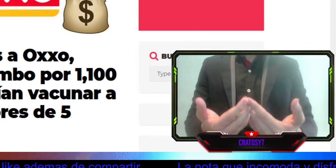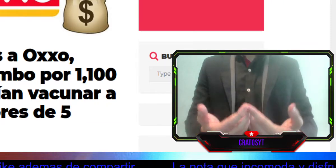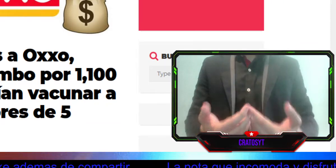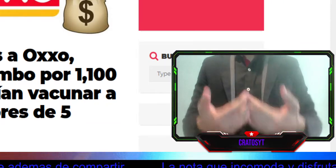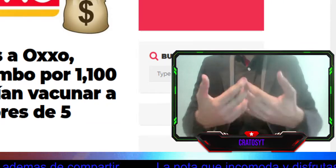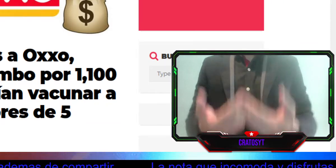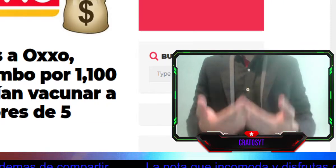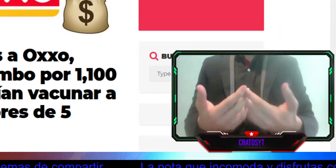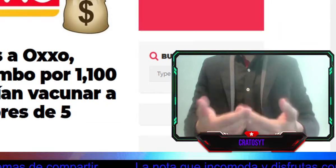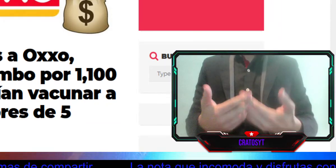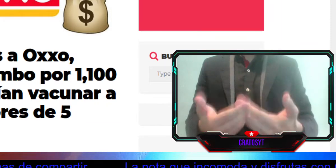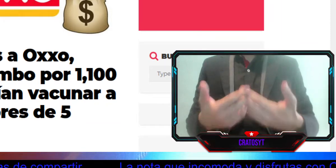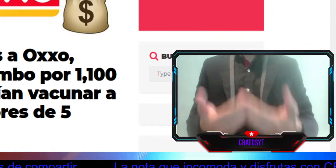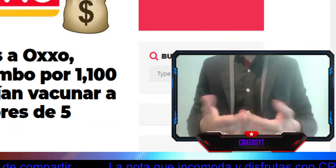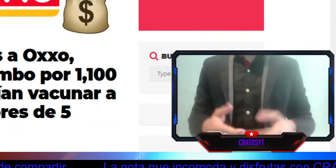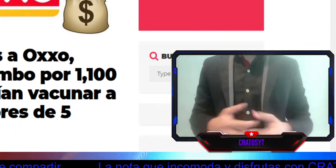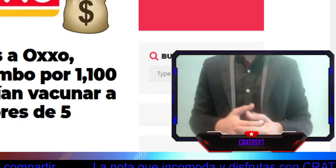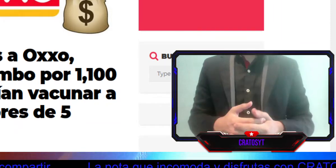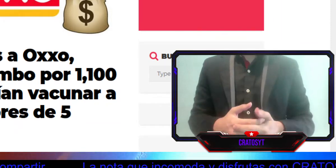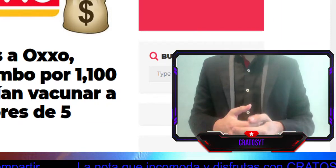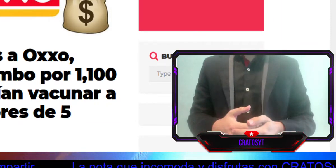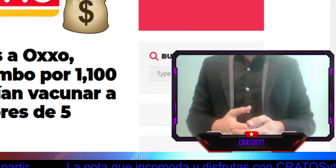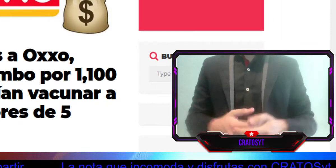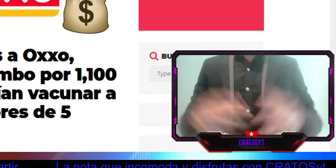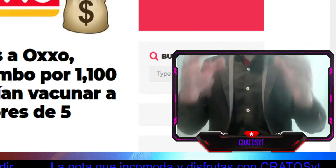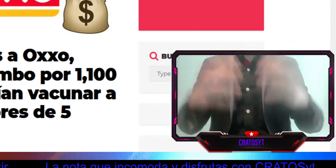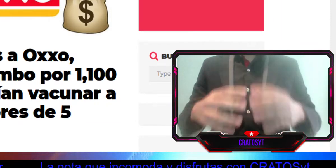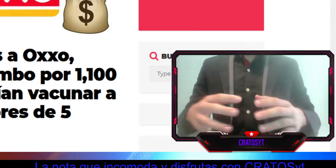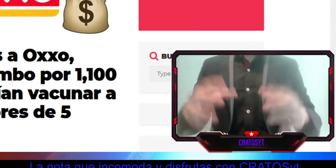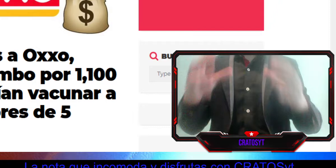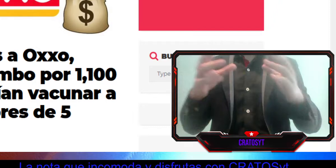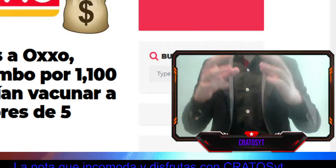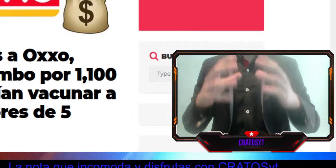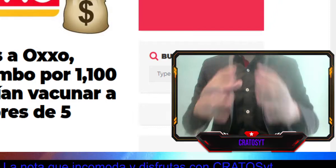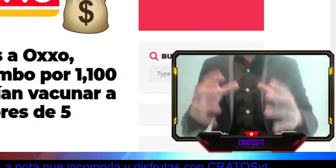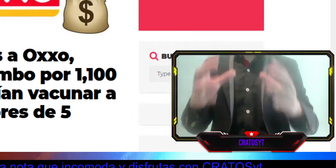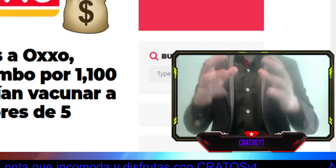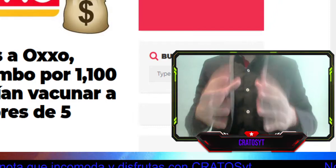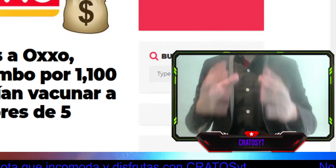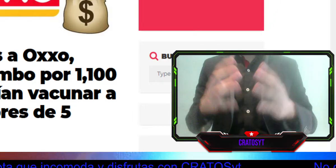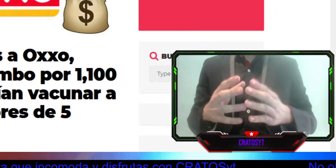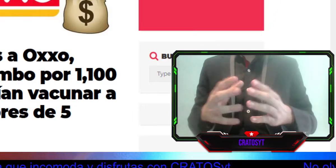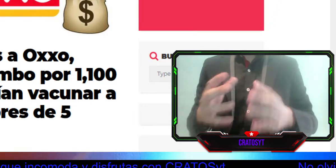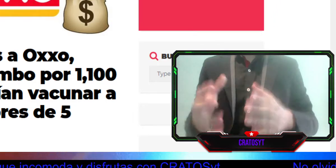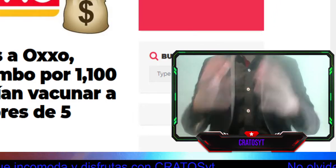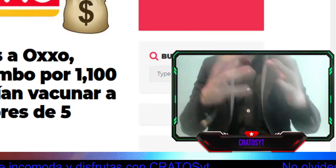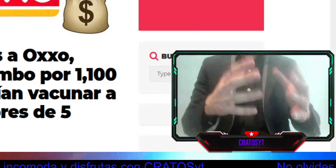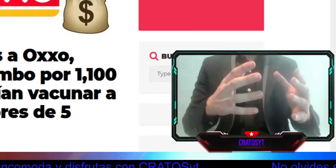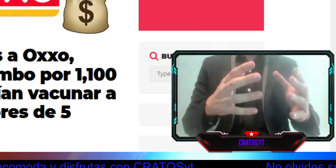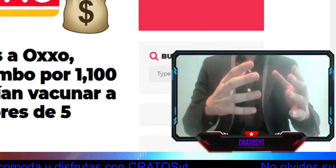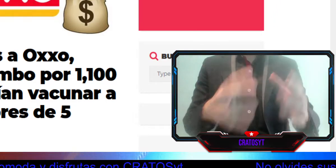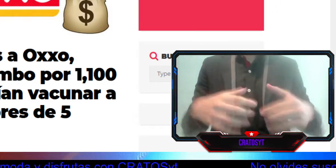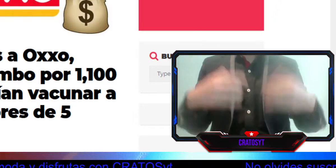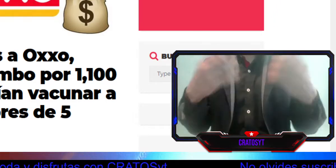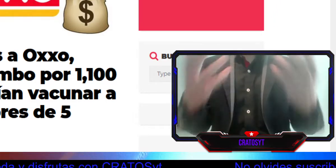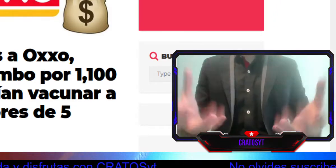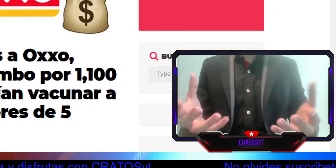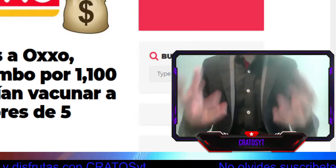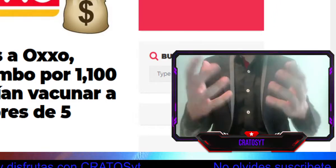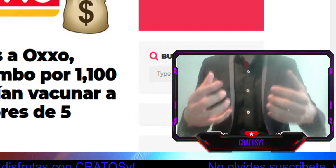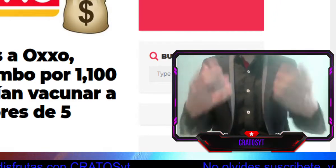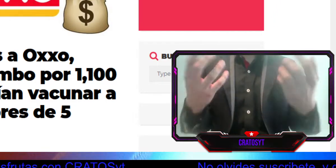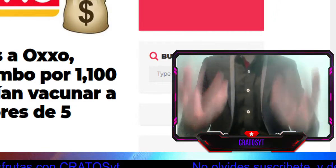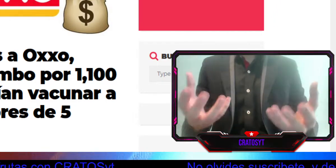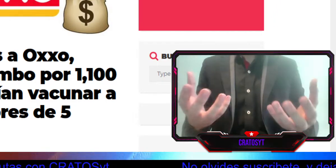energía que se supone tendrían que estar produciendo las privadas. Y ahí es donde se termina perdiendo millones, porque esas empresas privadas no le pagan